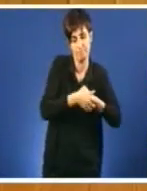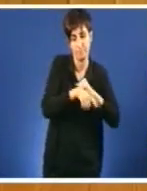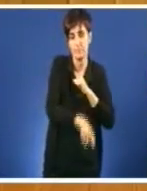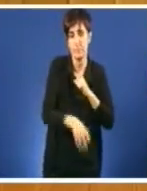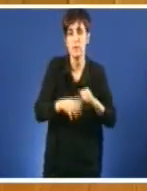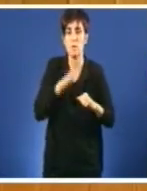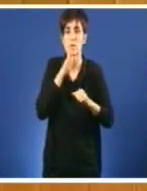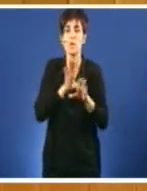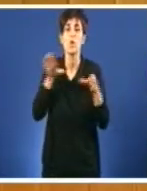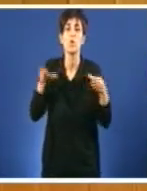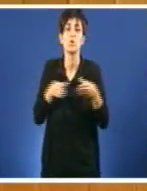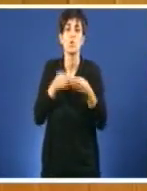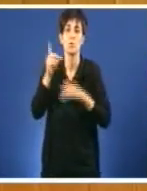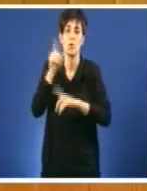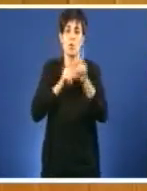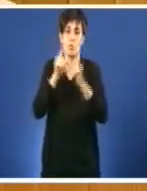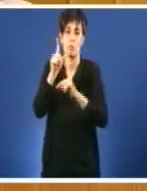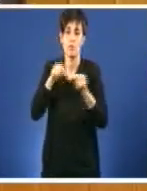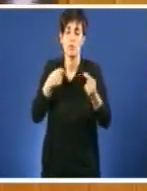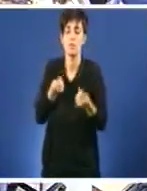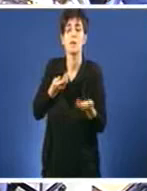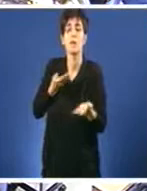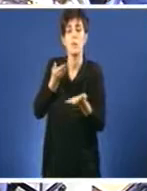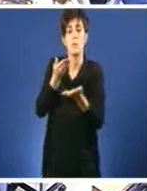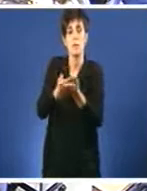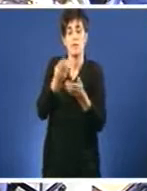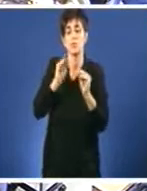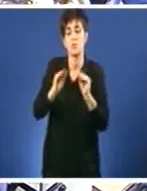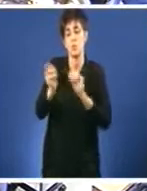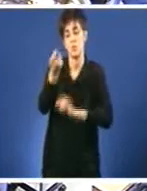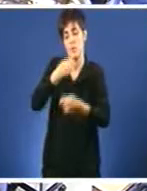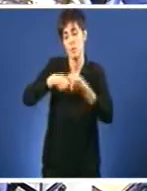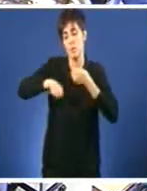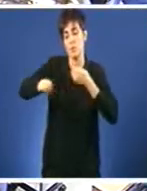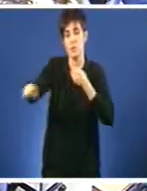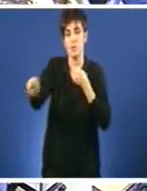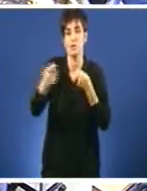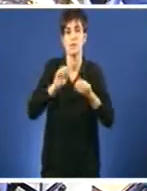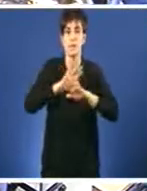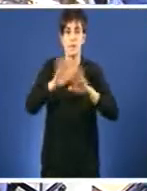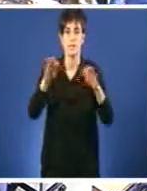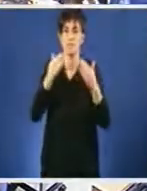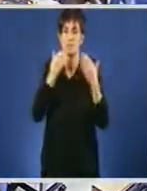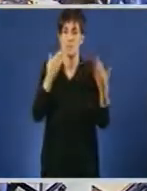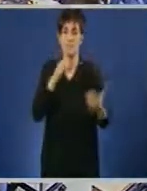do BNG solicita a súa devolución. Moitas gracias. Moitas gracias, señor Jorquera.